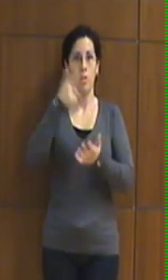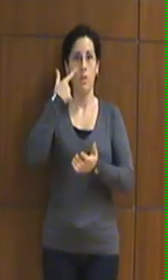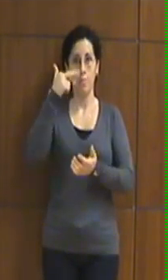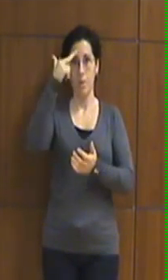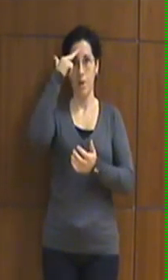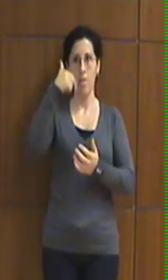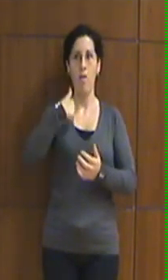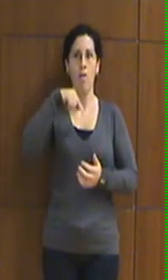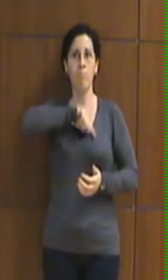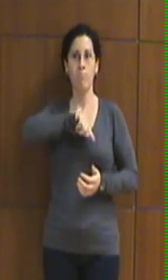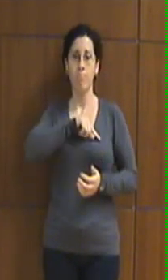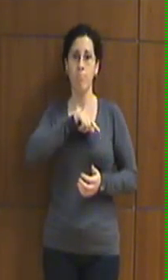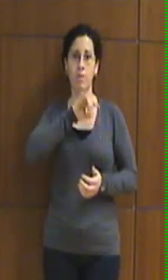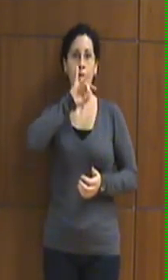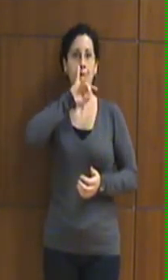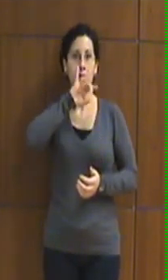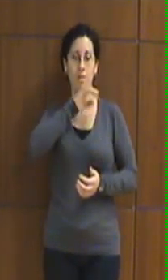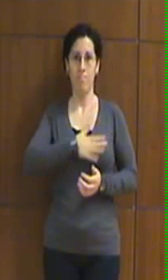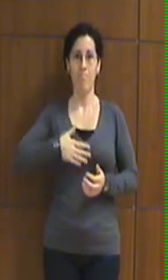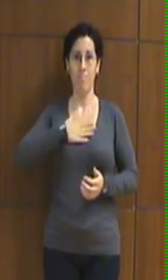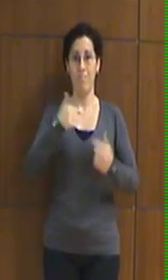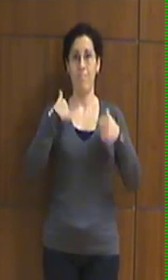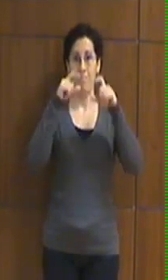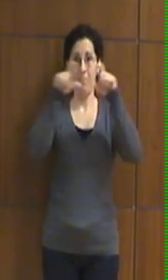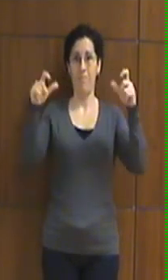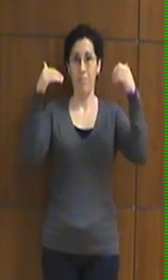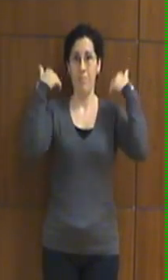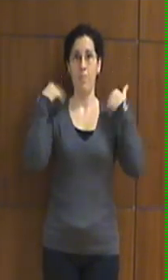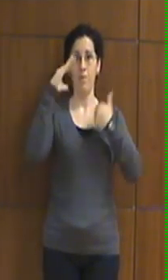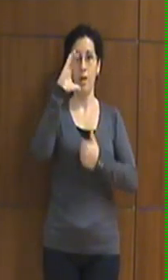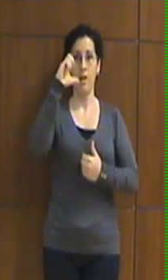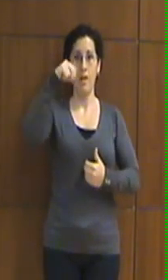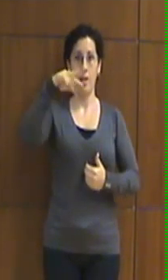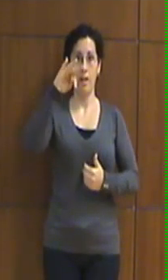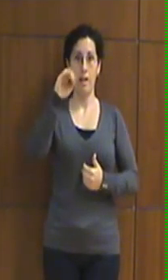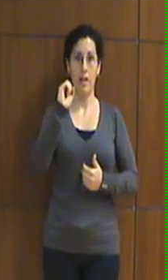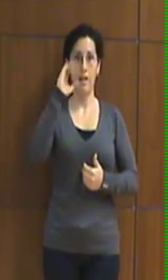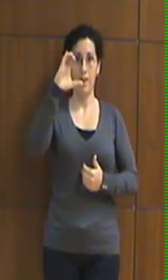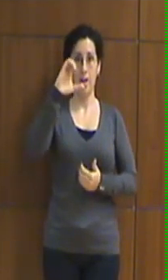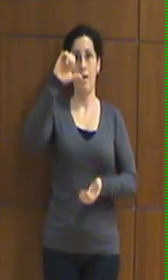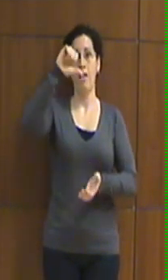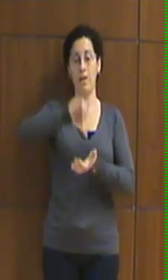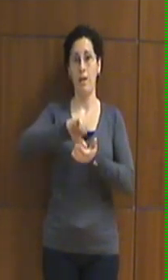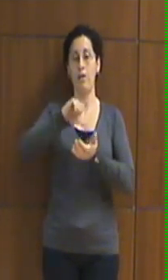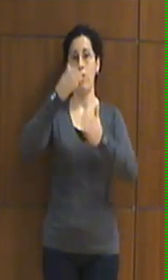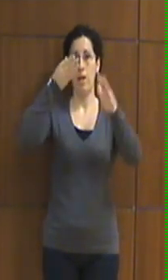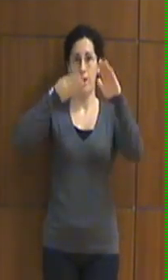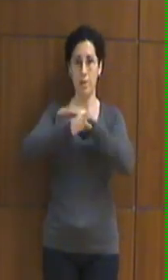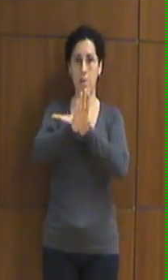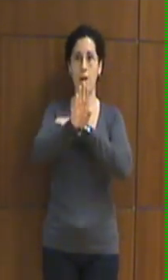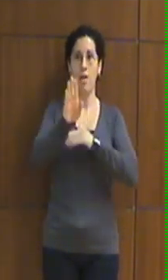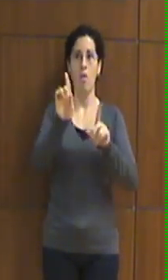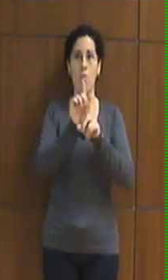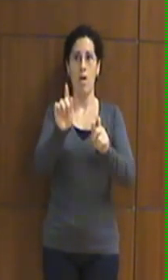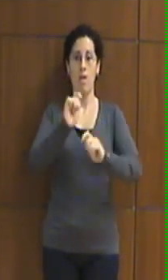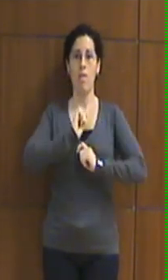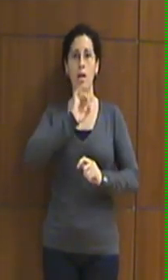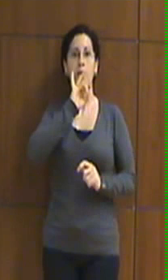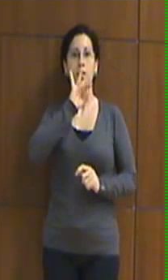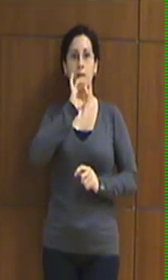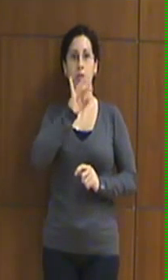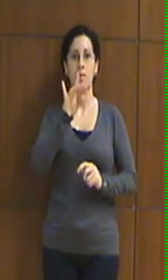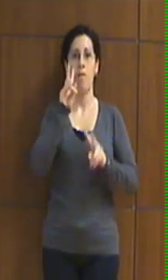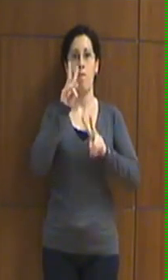me satisface muchísimo desde CENTAC y desde el Centro Nacional de Tecnologías de la Accesibilidad, el comentar que esto